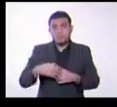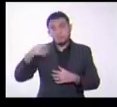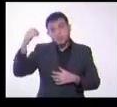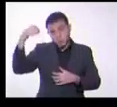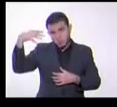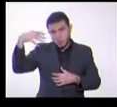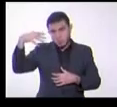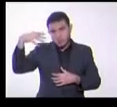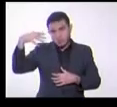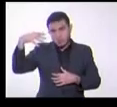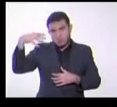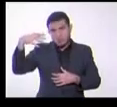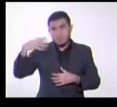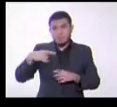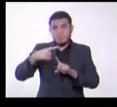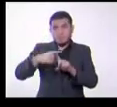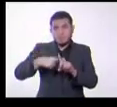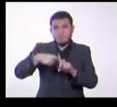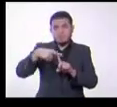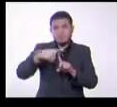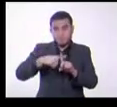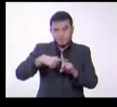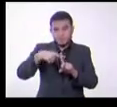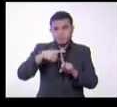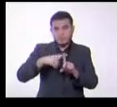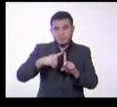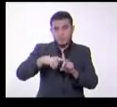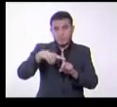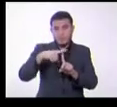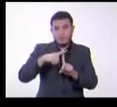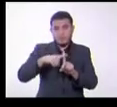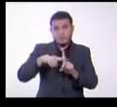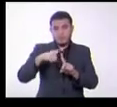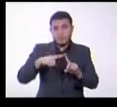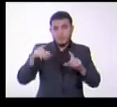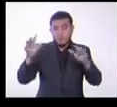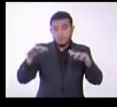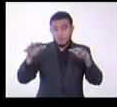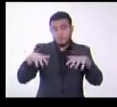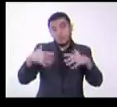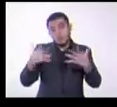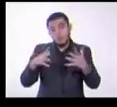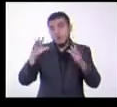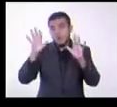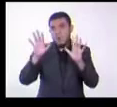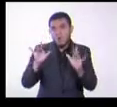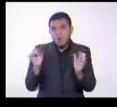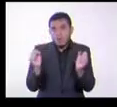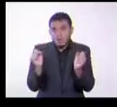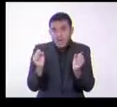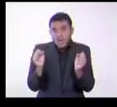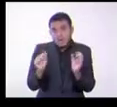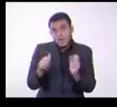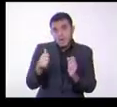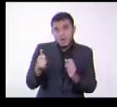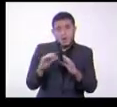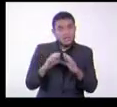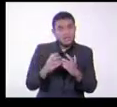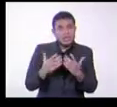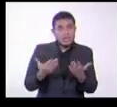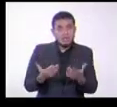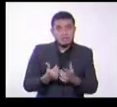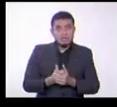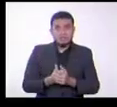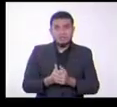solar, temperatura, precipitación en forma de lluvia, de nieve u otra clase de precipitación